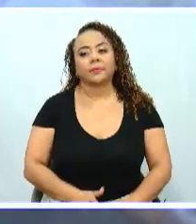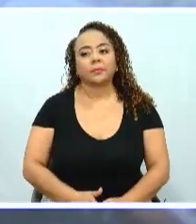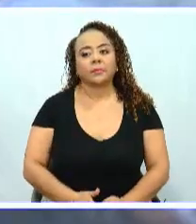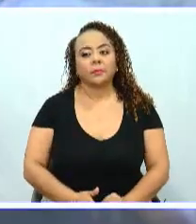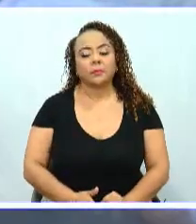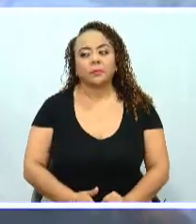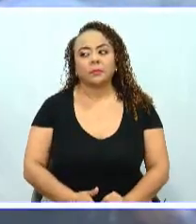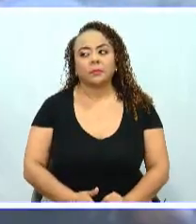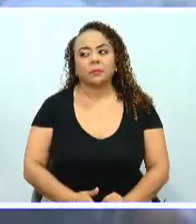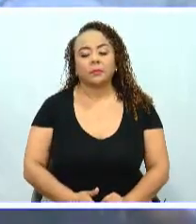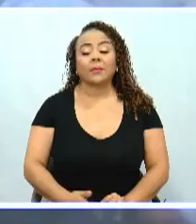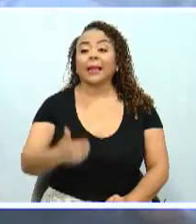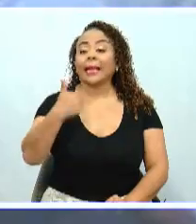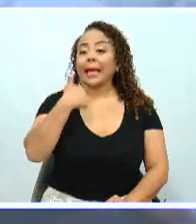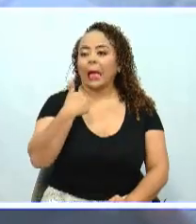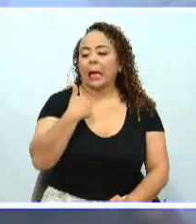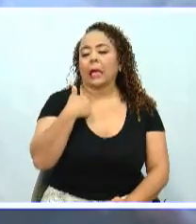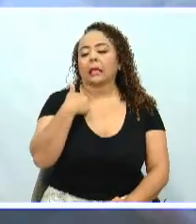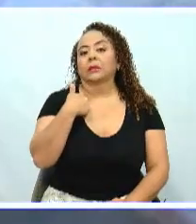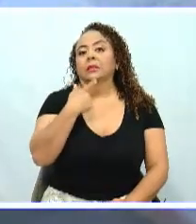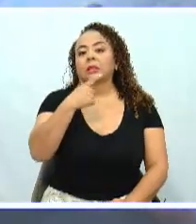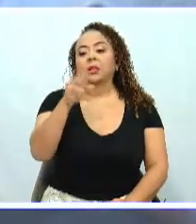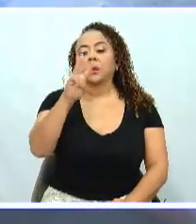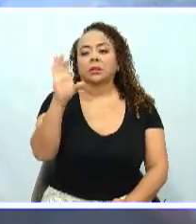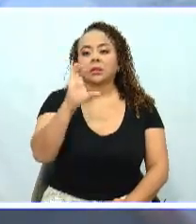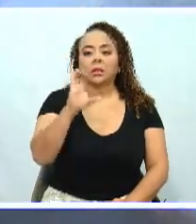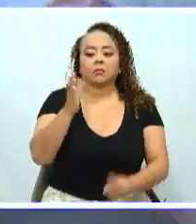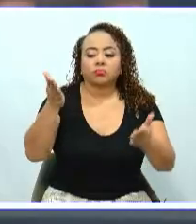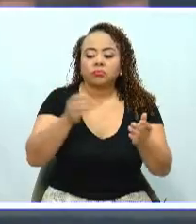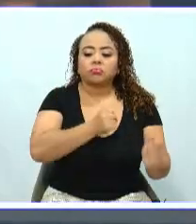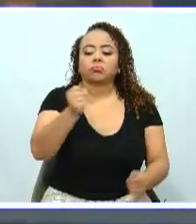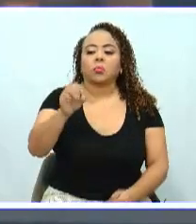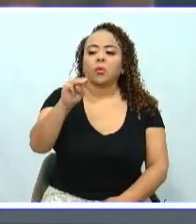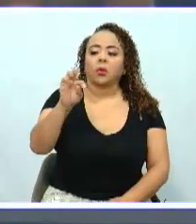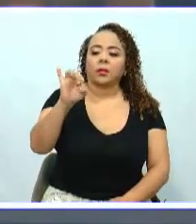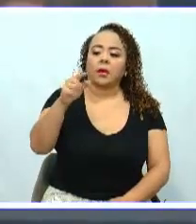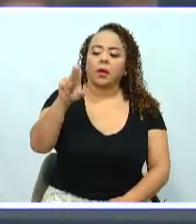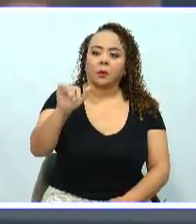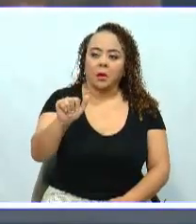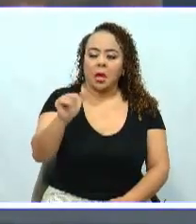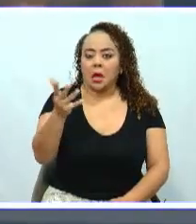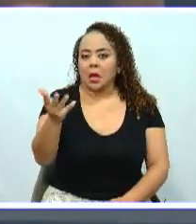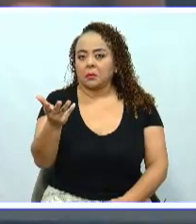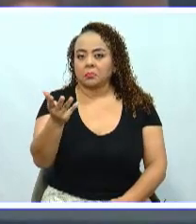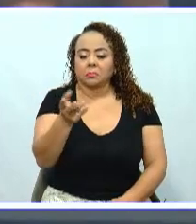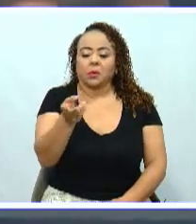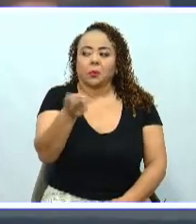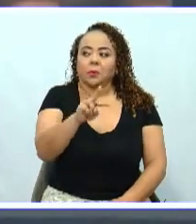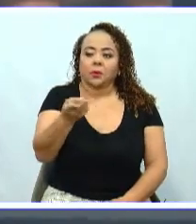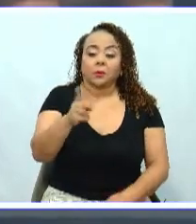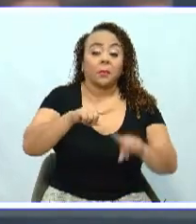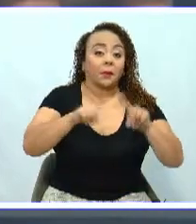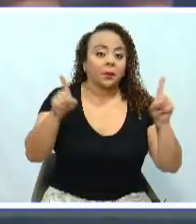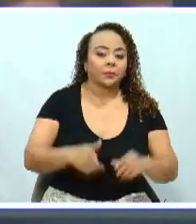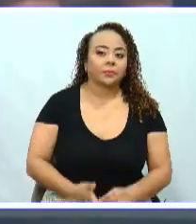has sondeado bien Sí sí hay versiones de versiones algunos dicen que Walter se ofreció a Motagua otros dicen que no que Motagua está interesado en Walter pero